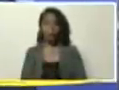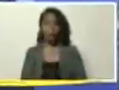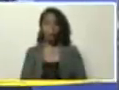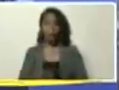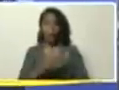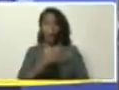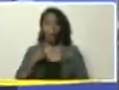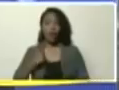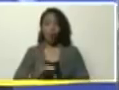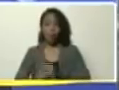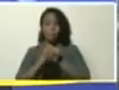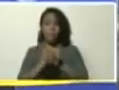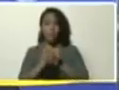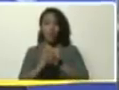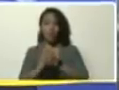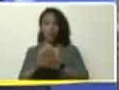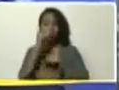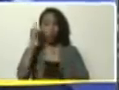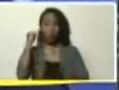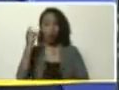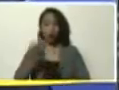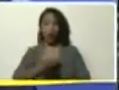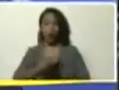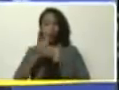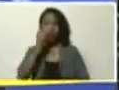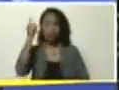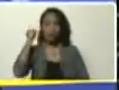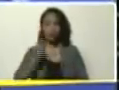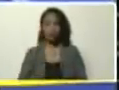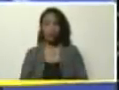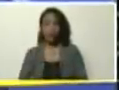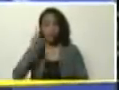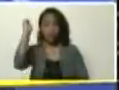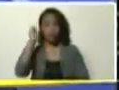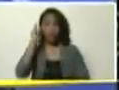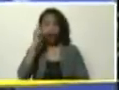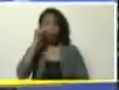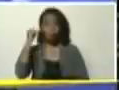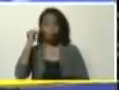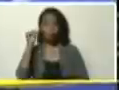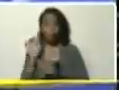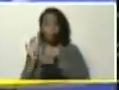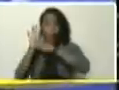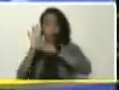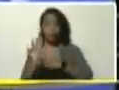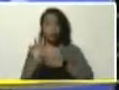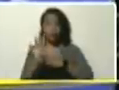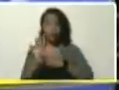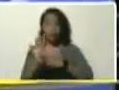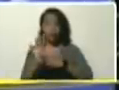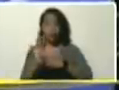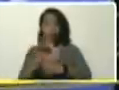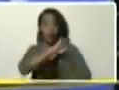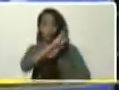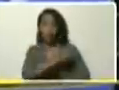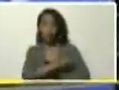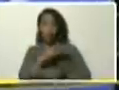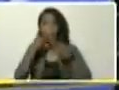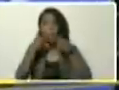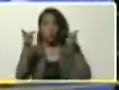queridos compañeros y compañeras, alcaldes, alcaldesas, diputados, diputadas, representantes de los poderes